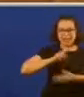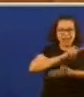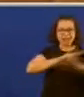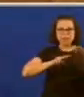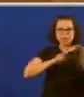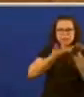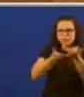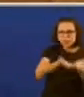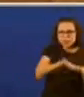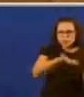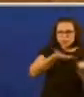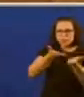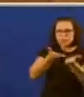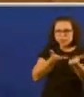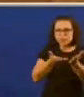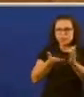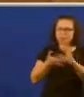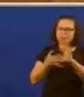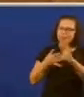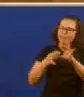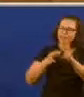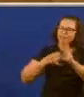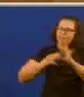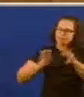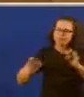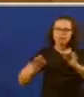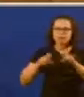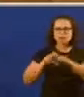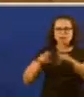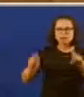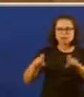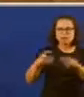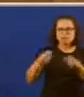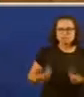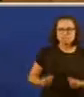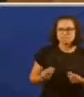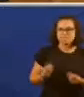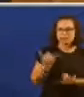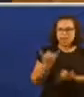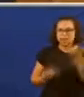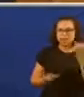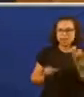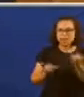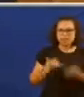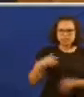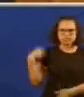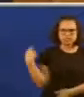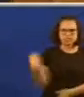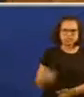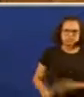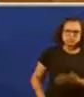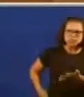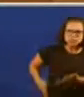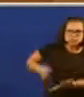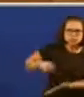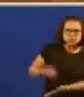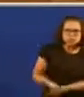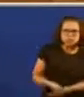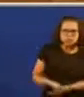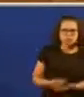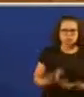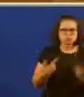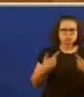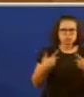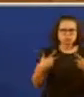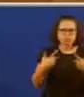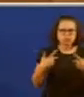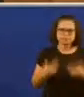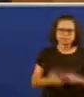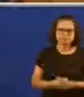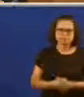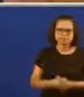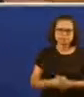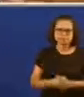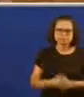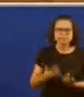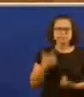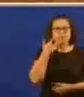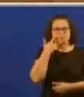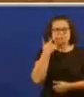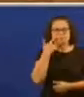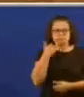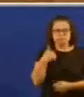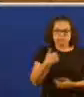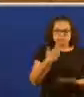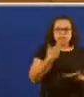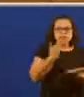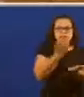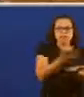grandes empresas dese sector, pois hai unos por un ollo da cara a este país. Fixese, eu estaba por